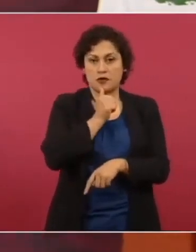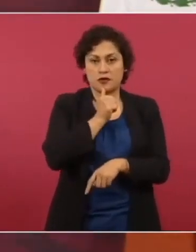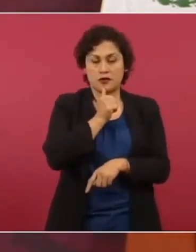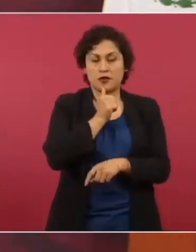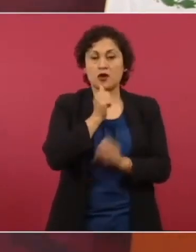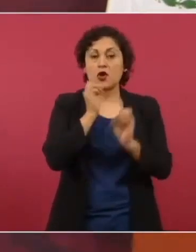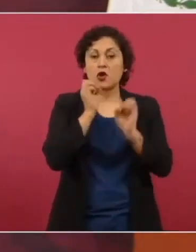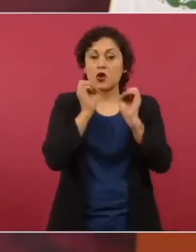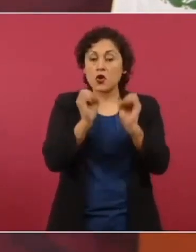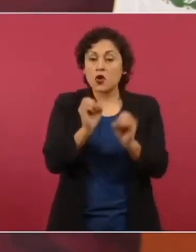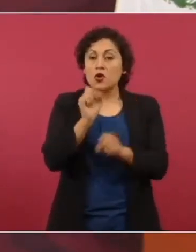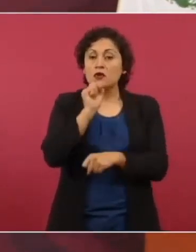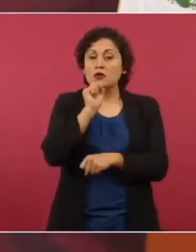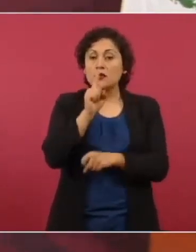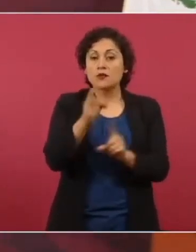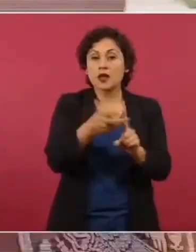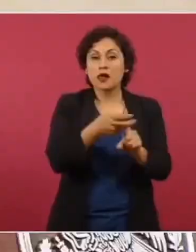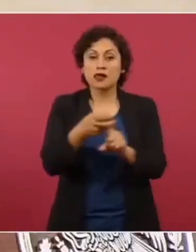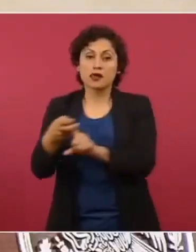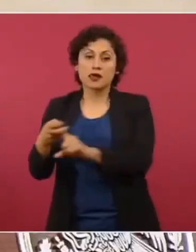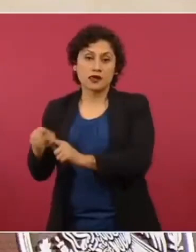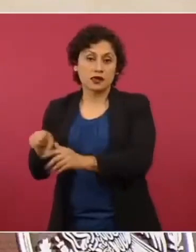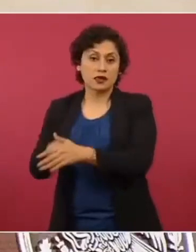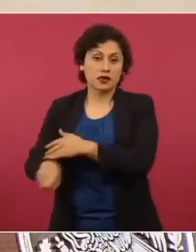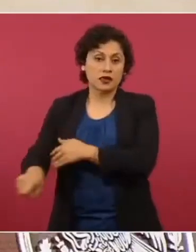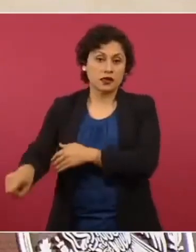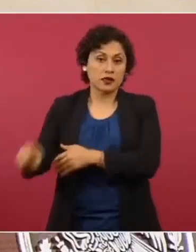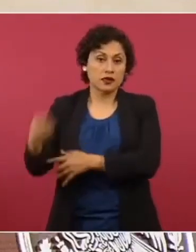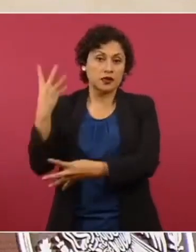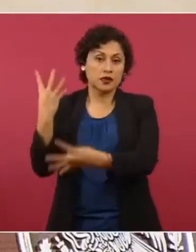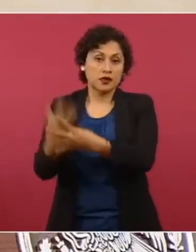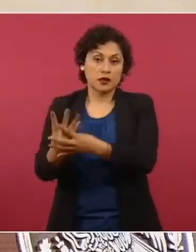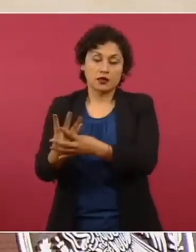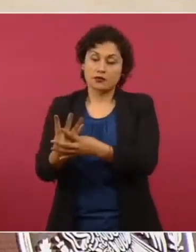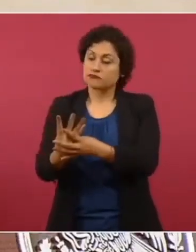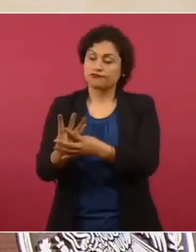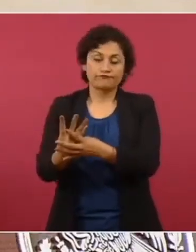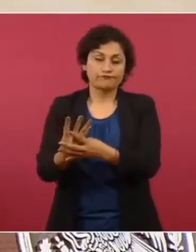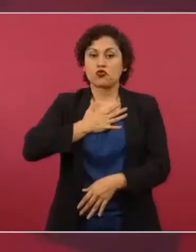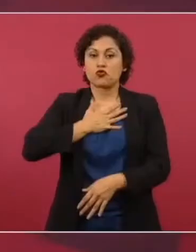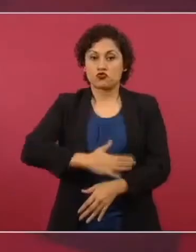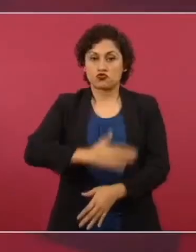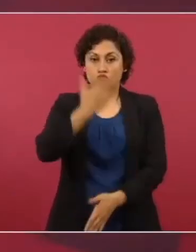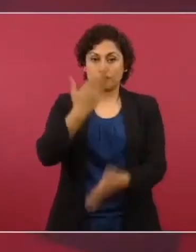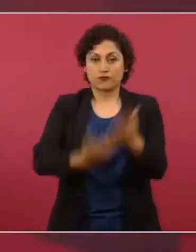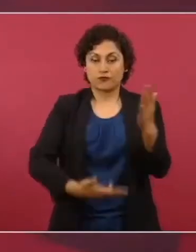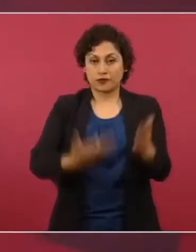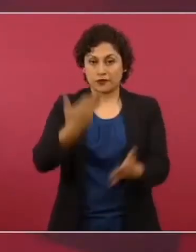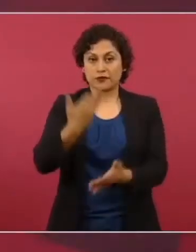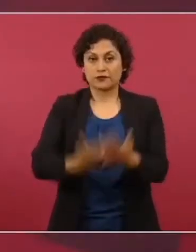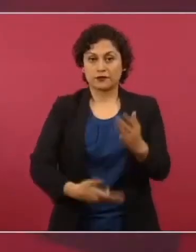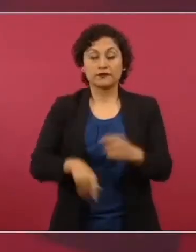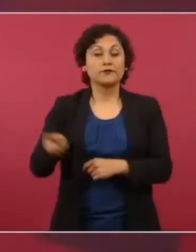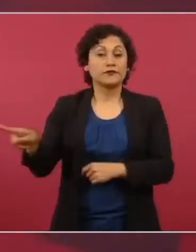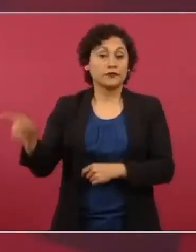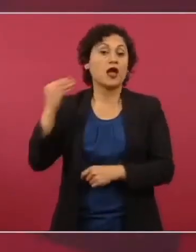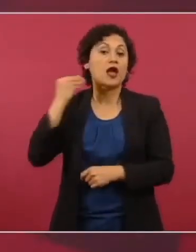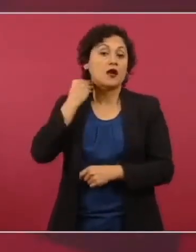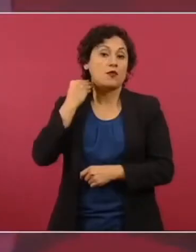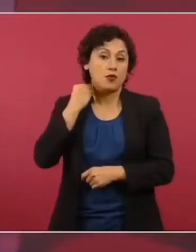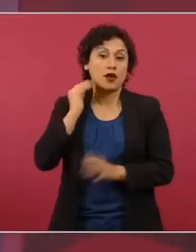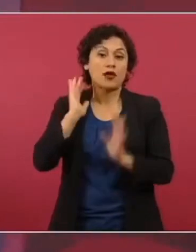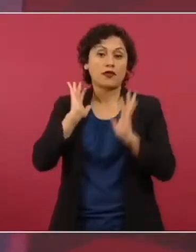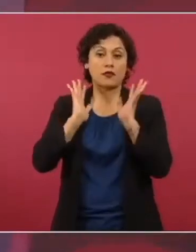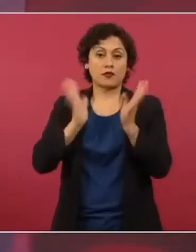mantenerlo como está sucediendo en la cárcel. Es una gran injusticia. El abogado tiene